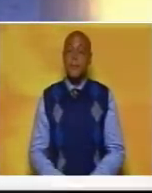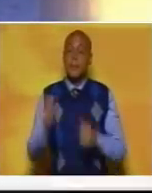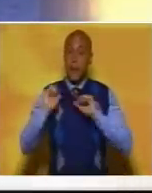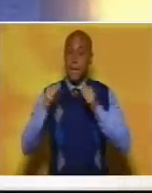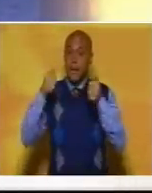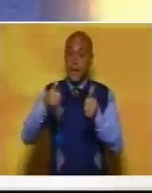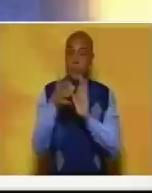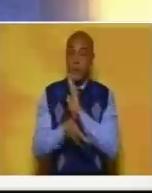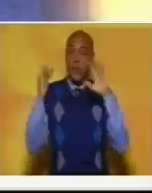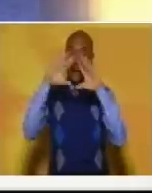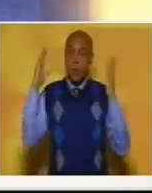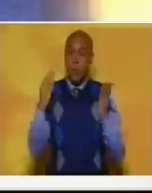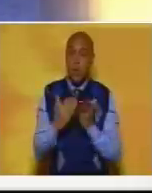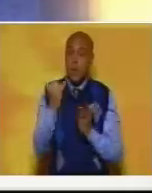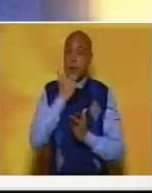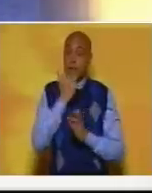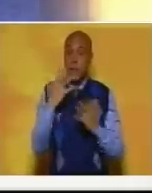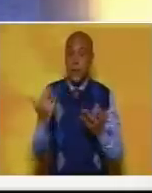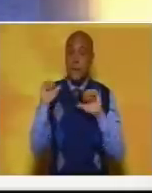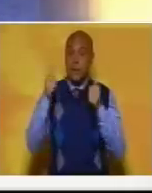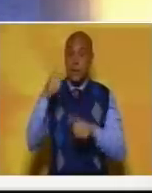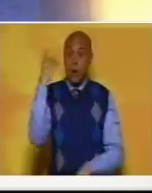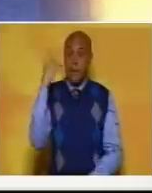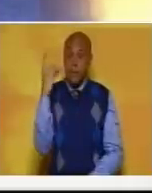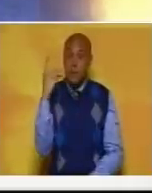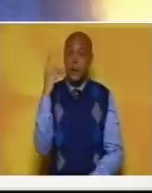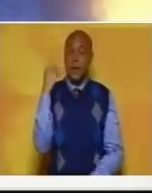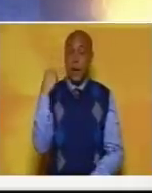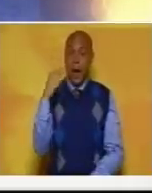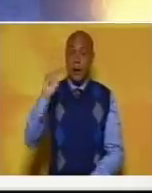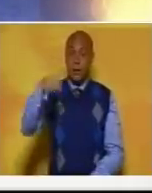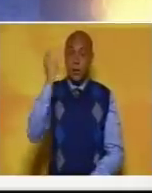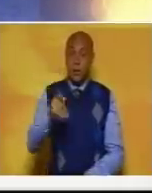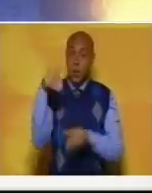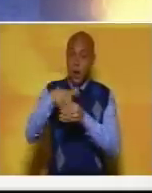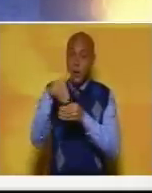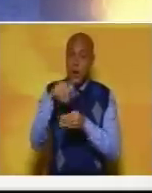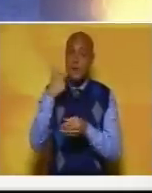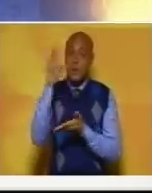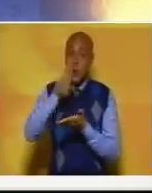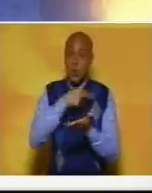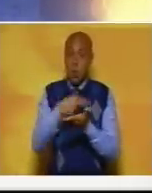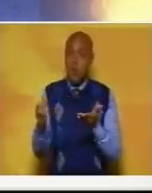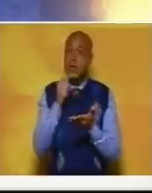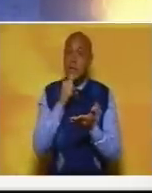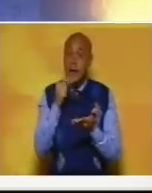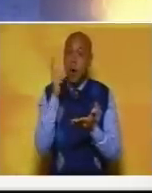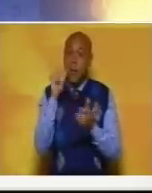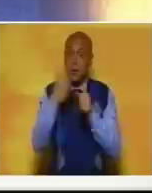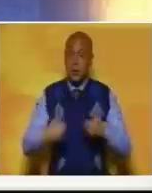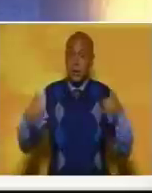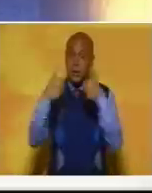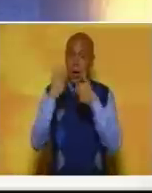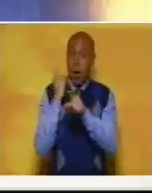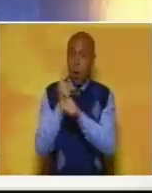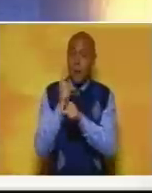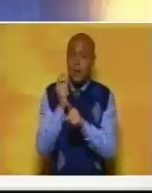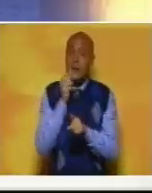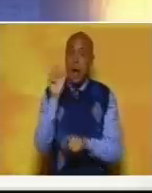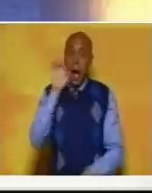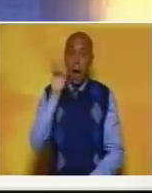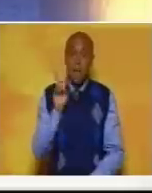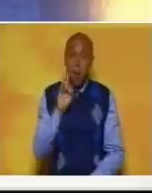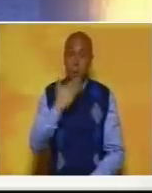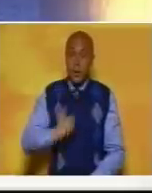Iniciamos el recorrido por lo que pasa en el mundo. En Bolivia, el Tribunal Supremo Electoral habría inhabilitado las candidaturas al Senado del expresidente Evo